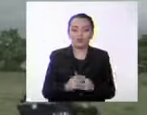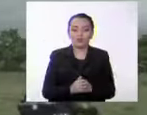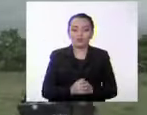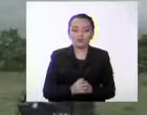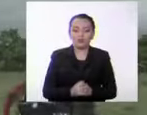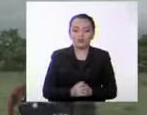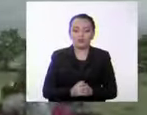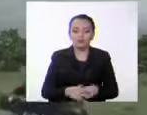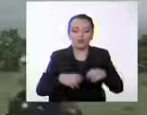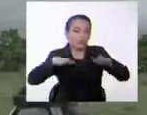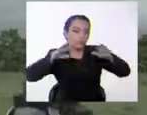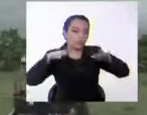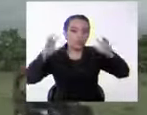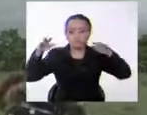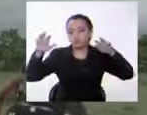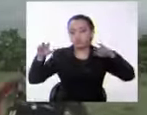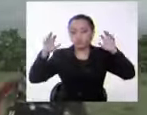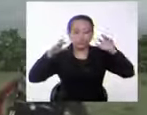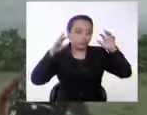¡Mamá!